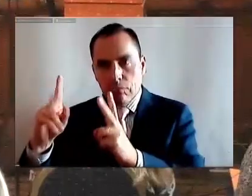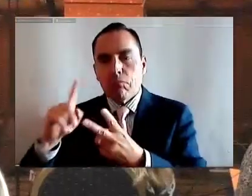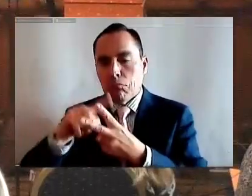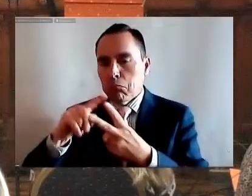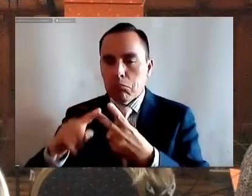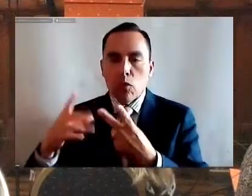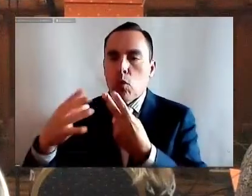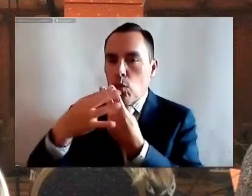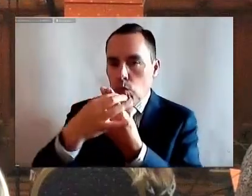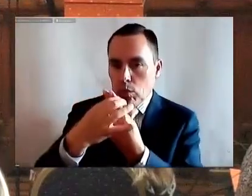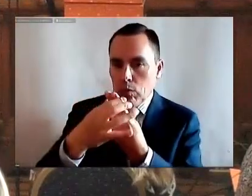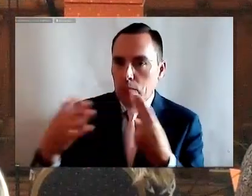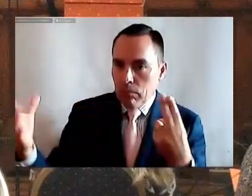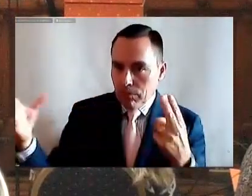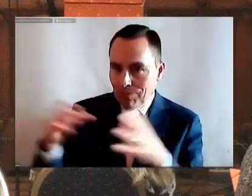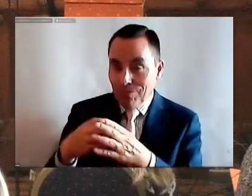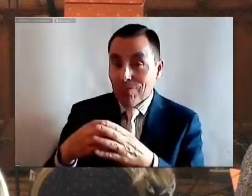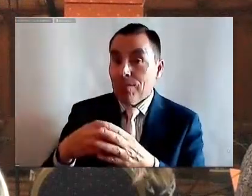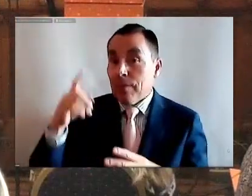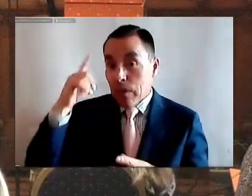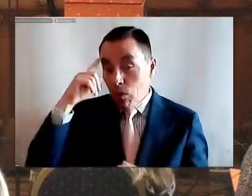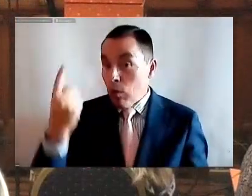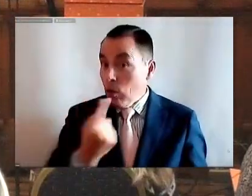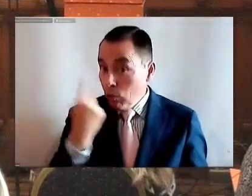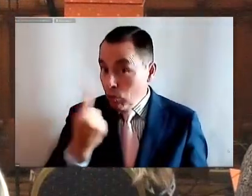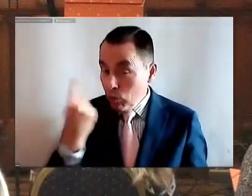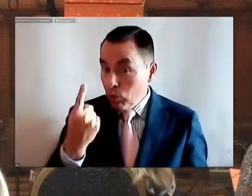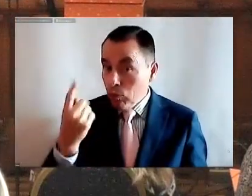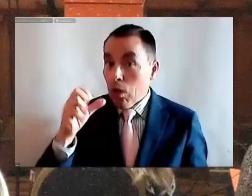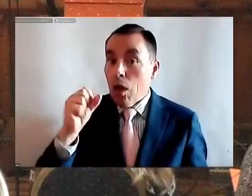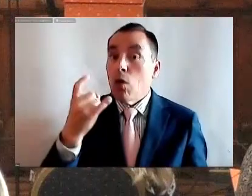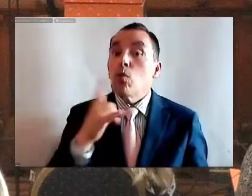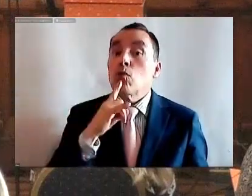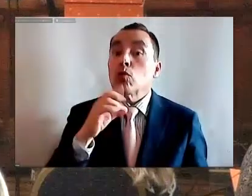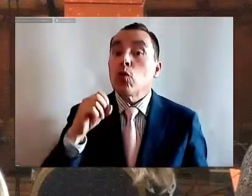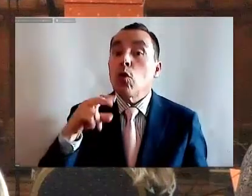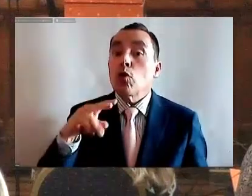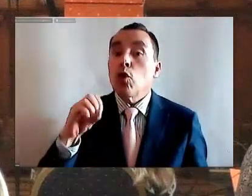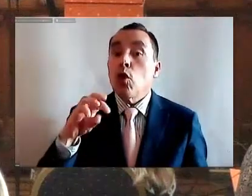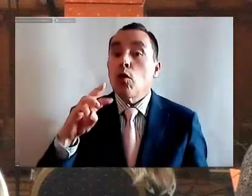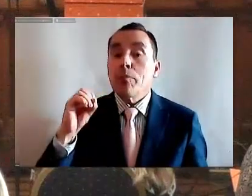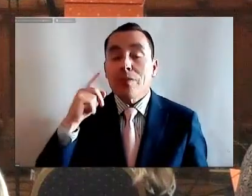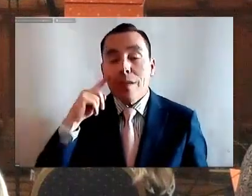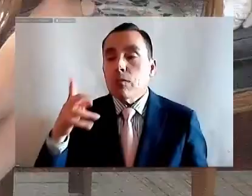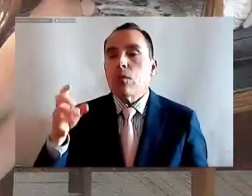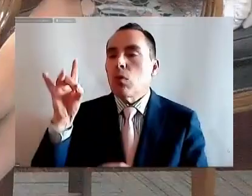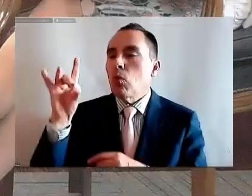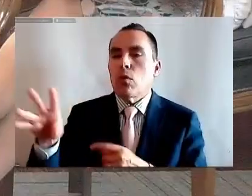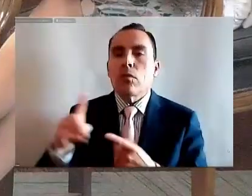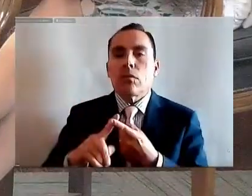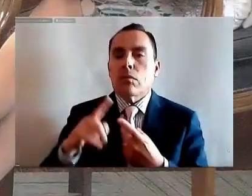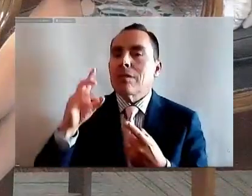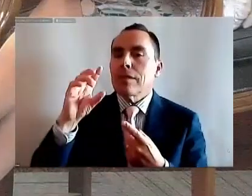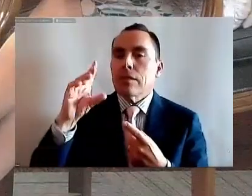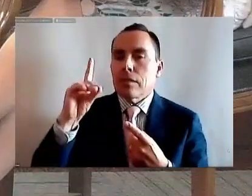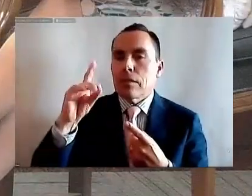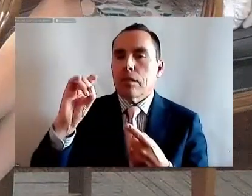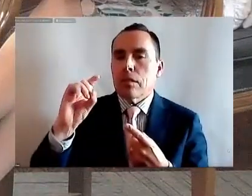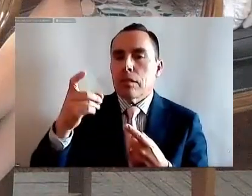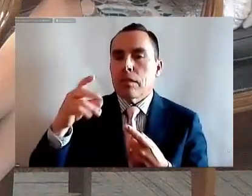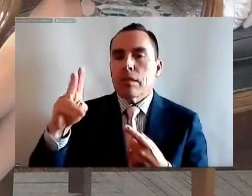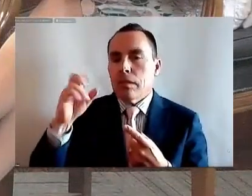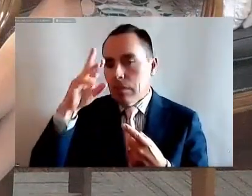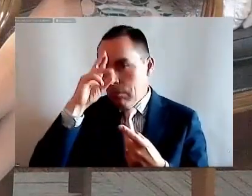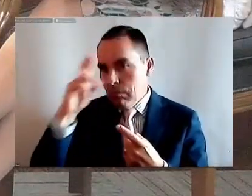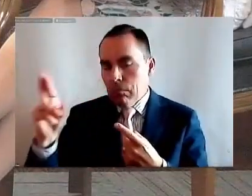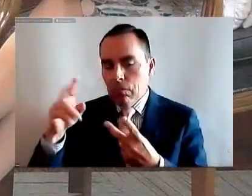tanto ahí la dignidad y la autonomía han sido vistos desde la parte del trabajador hombre, nuevamente, proveedor de hogar, y no de la